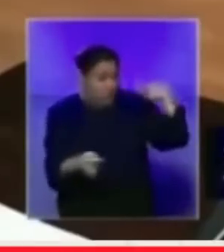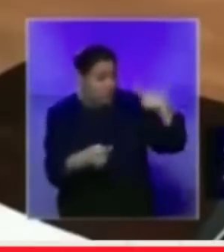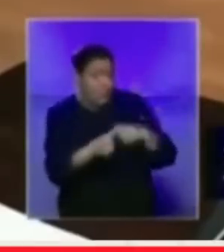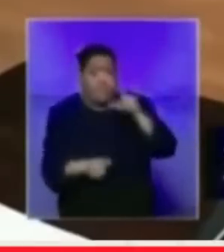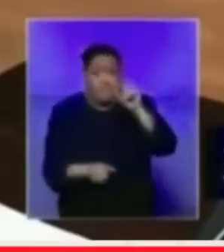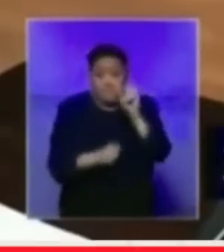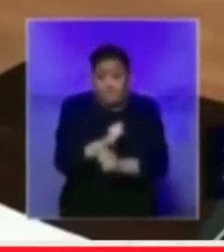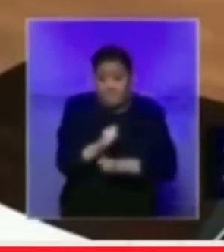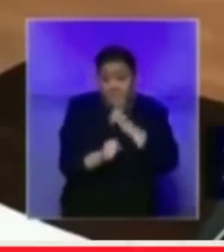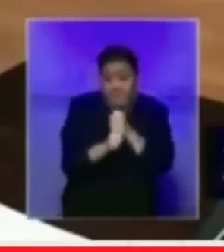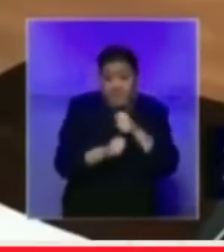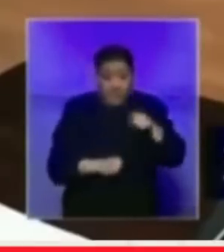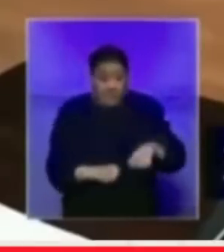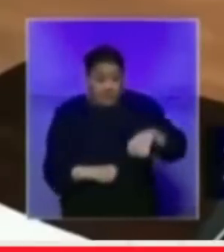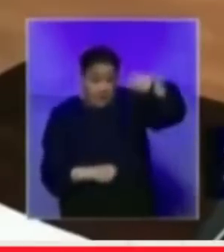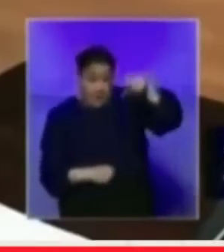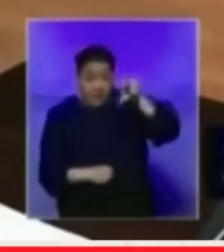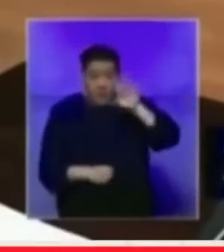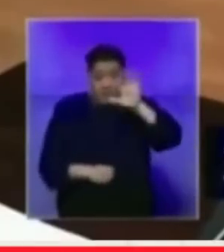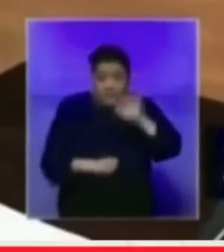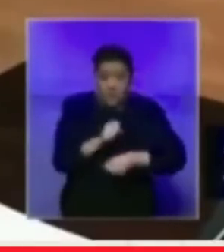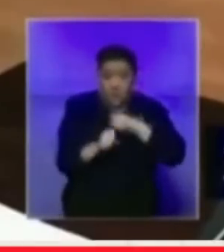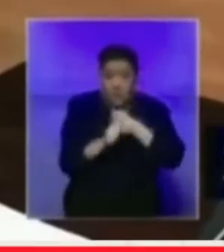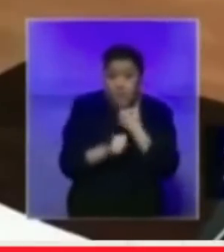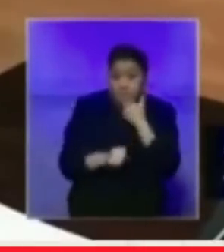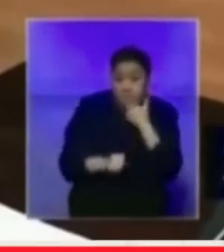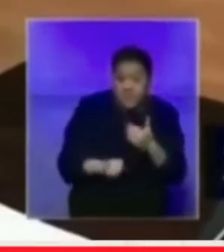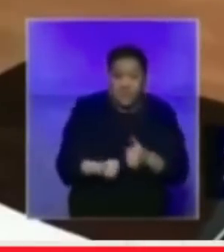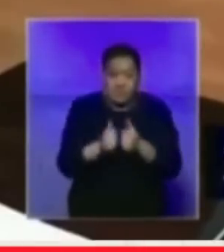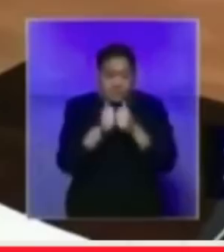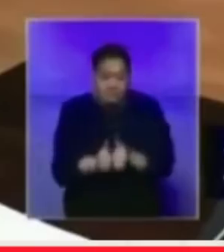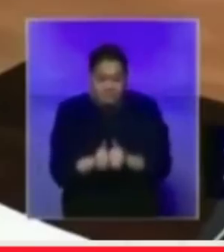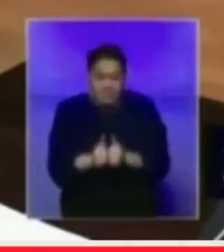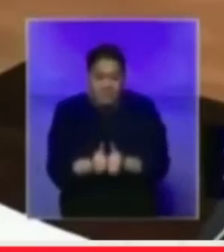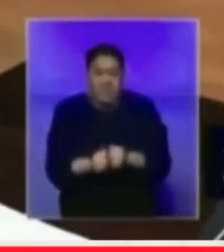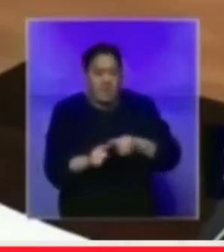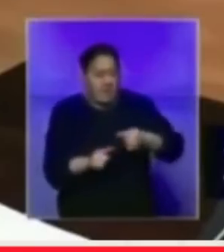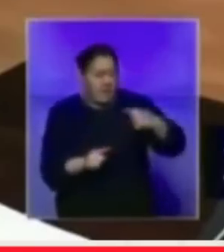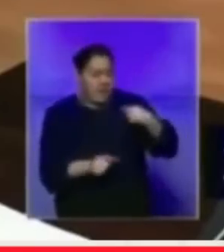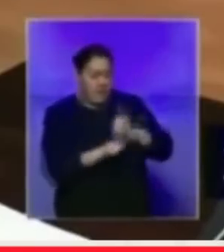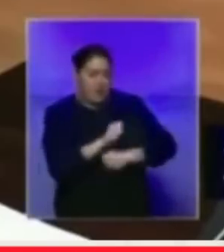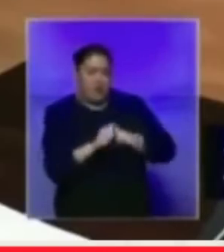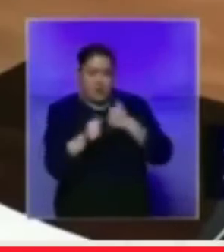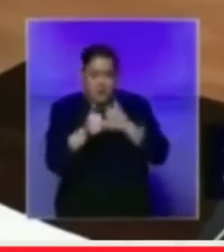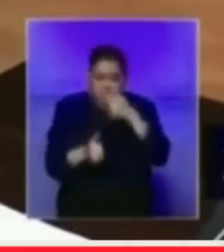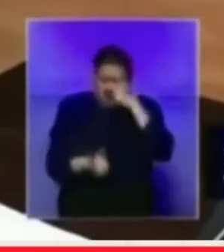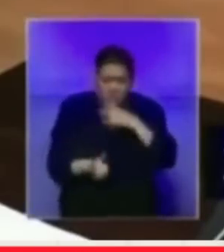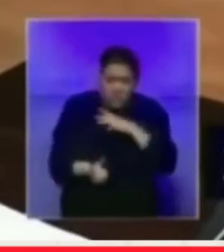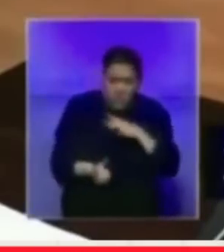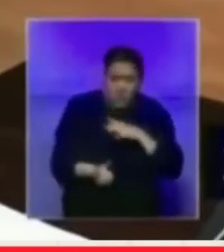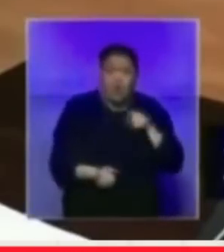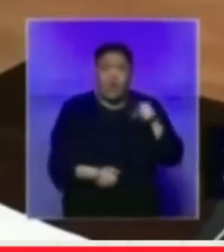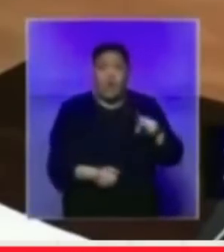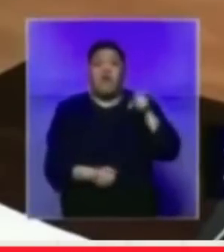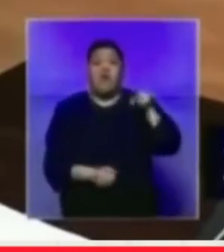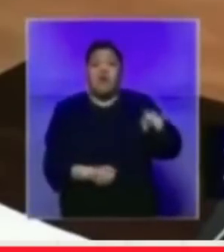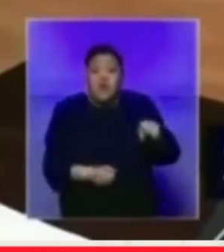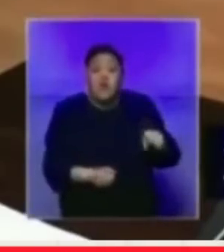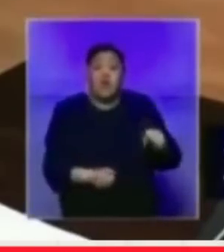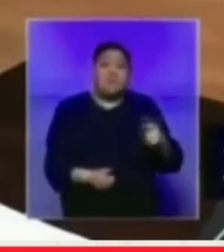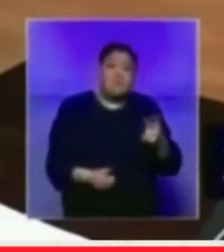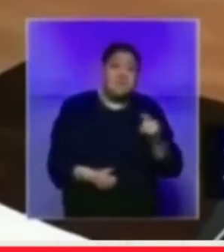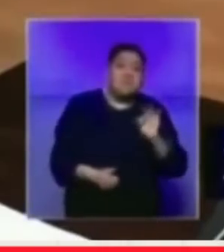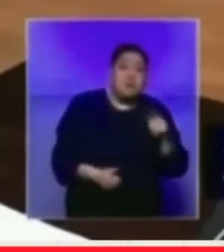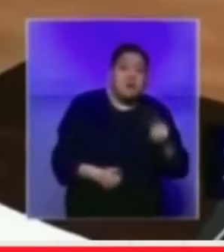nacional, tiene más de 35 años, residió en el país en el año anterior a la jornada electoral, no pertenece al